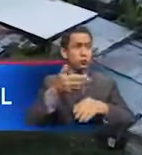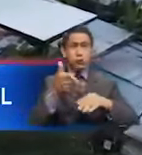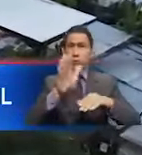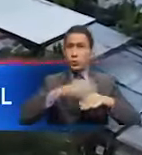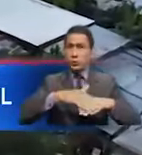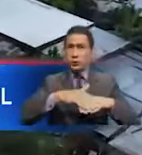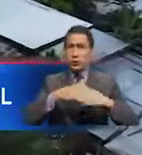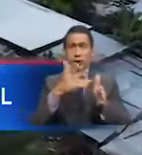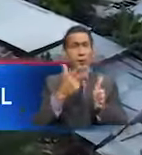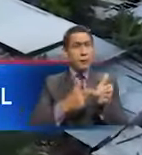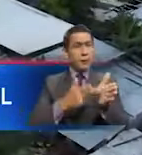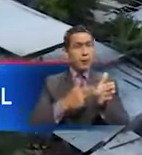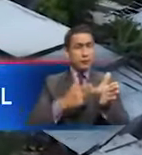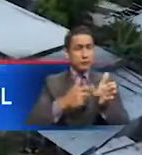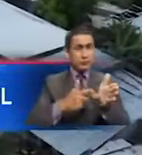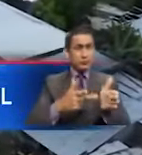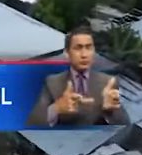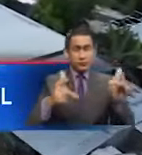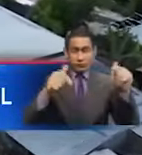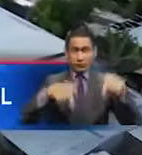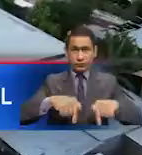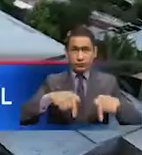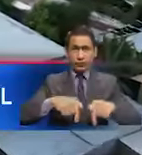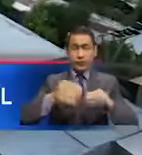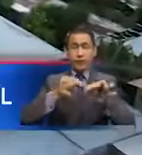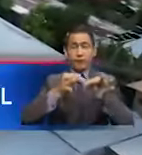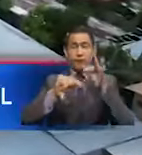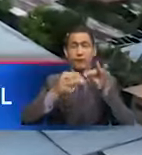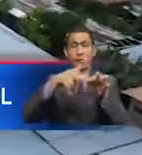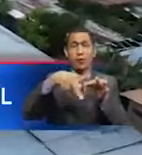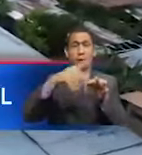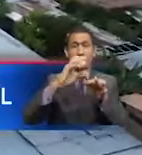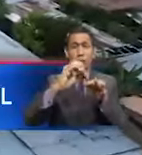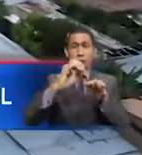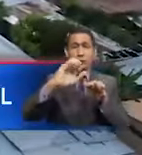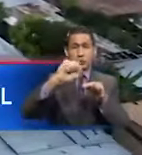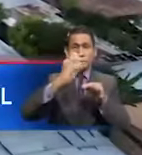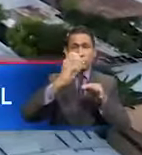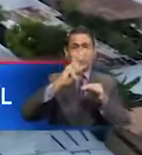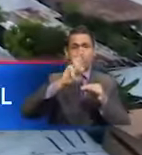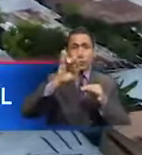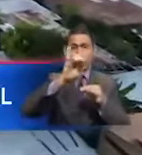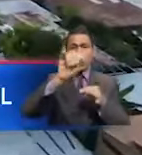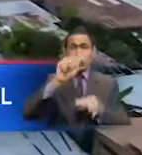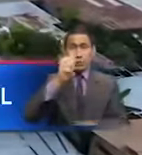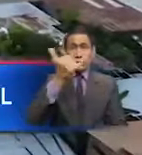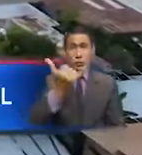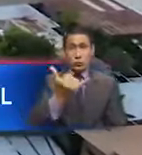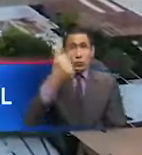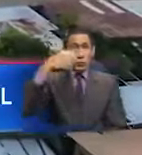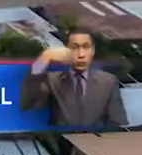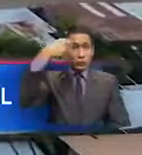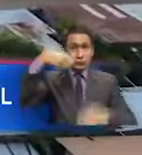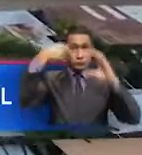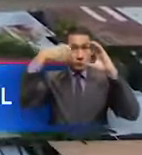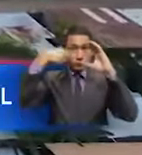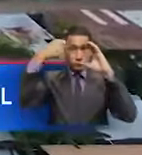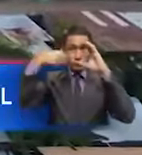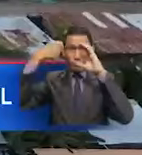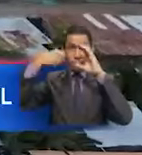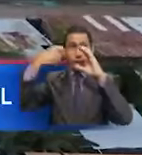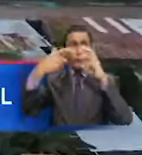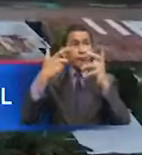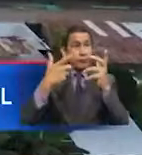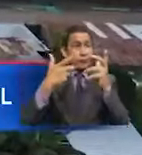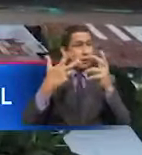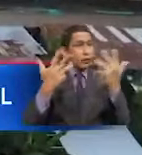que está viviendo Pozorja. Ahí las tenemos en vivo y en directo. Esta imagen grabamos hace muy poco y queremos mostrarle aquí, en este punto